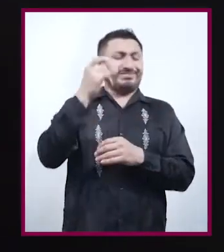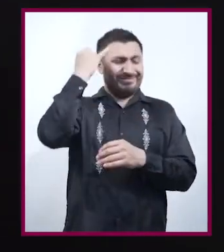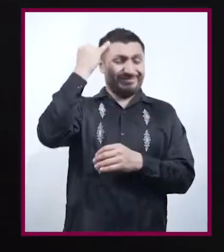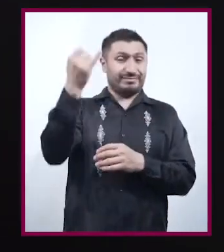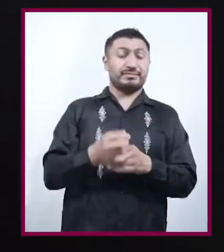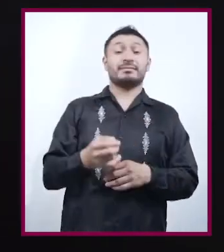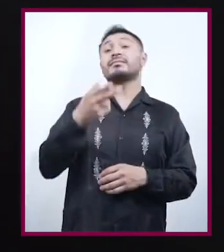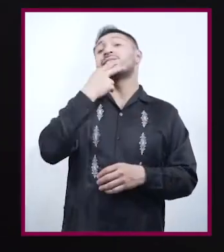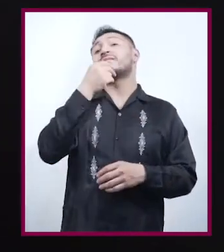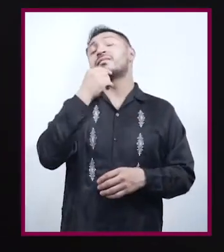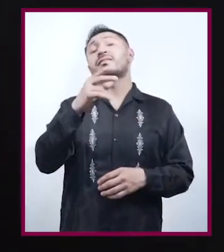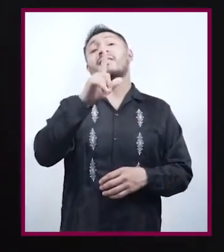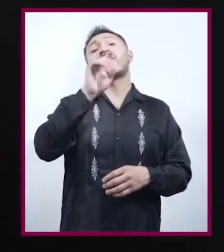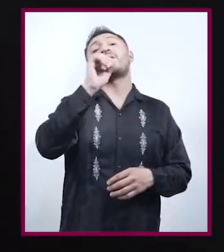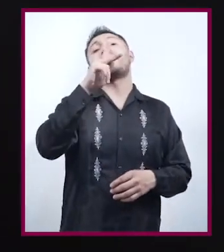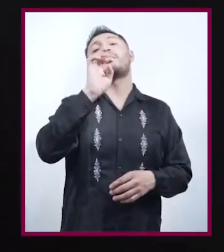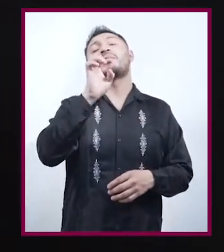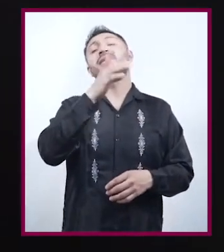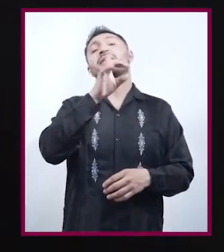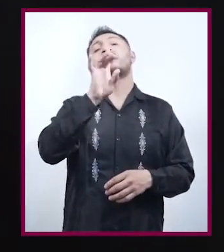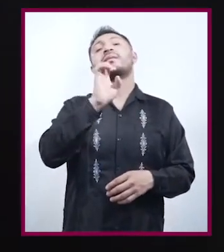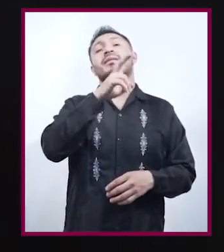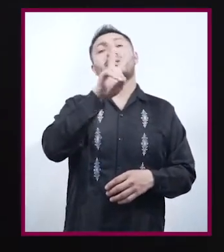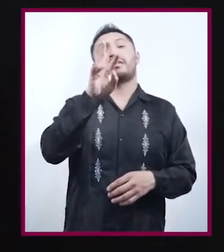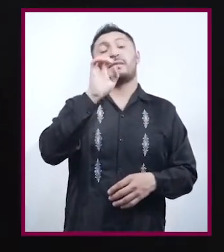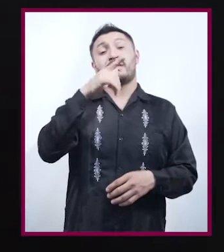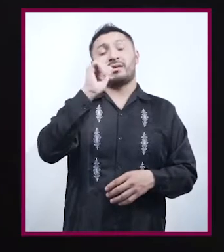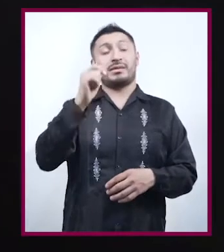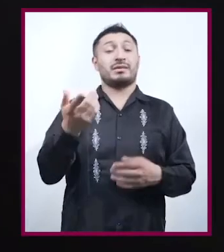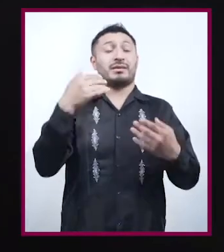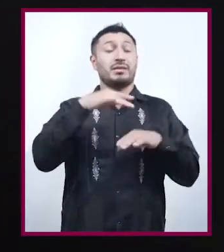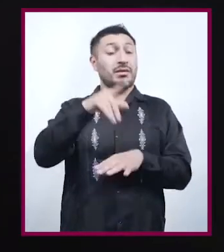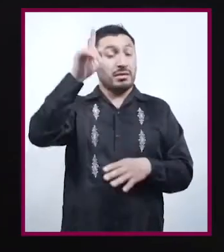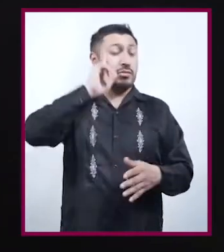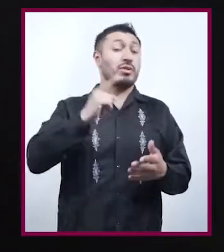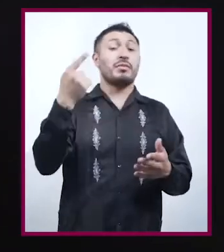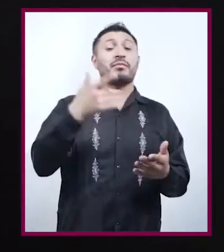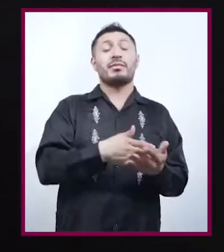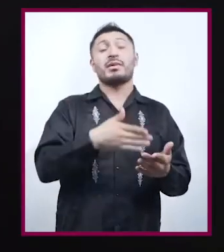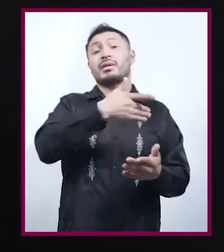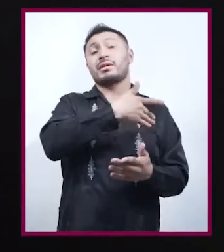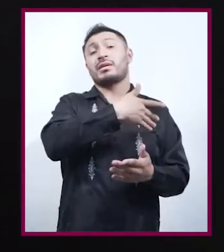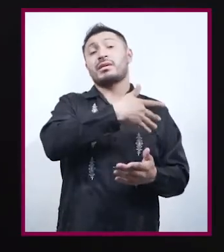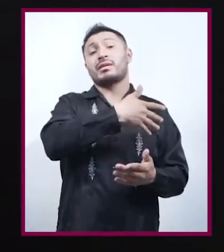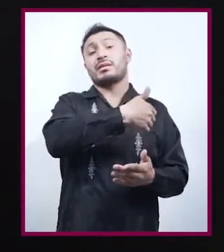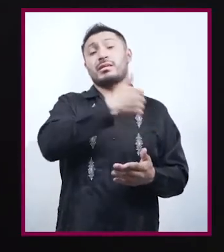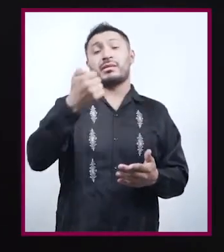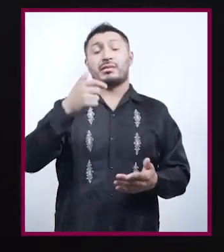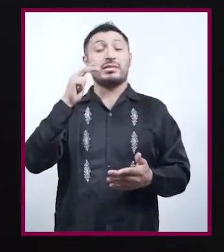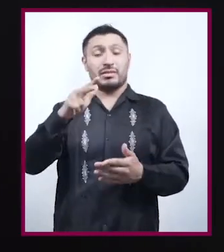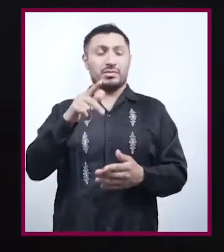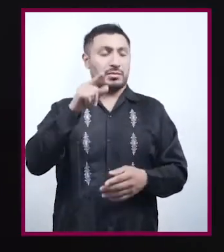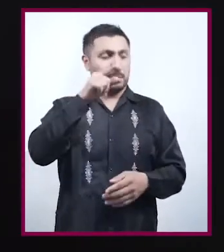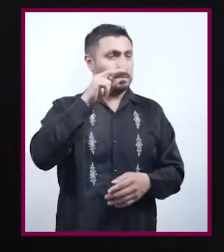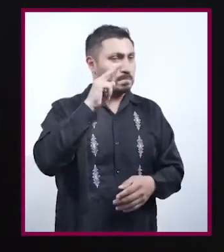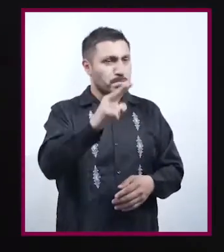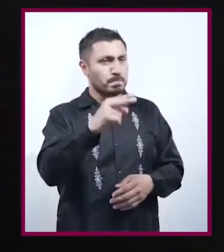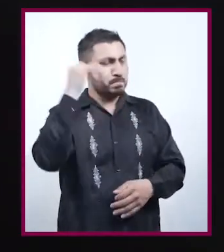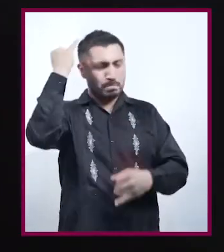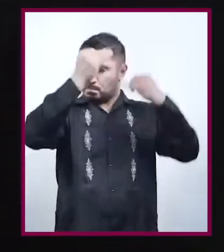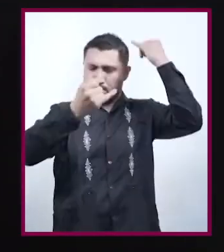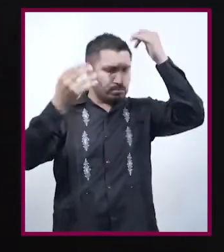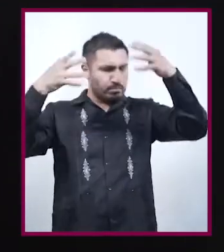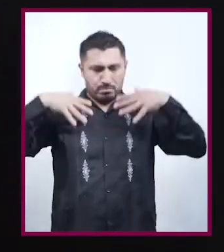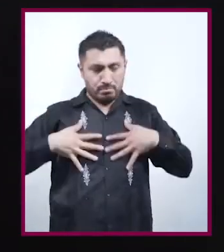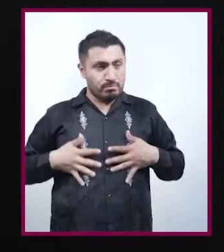superior. Escribió el dramaturgo Lope de Vega de una mujer en 1618. No la